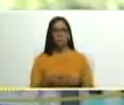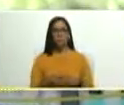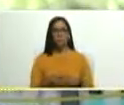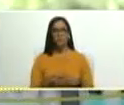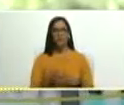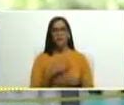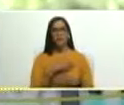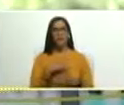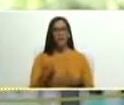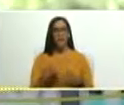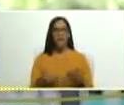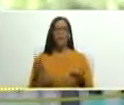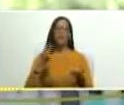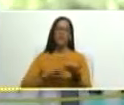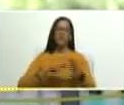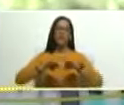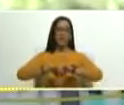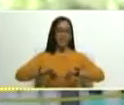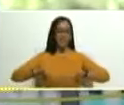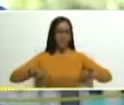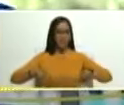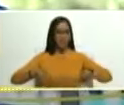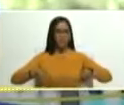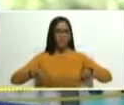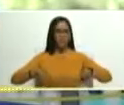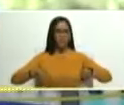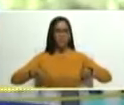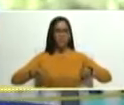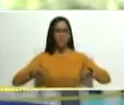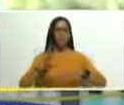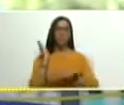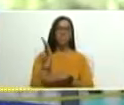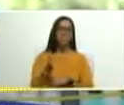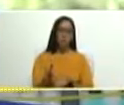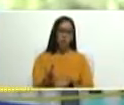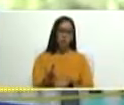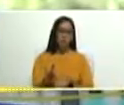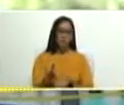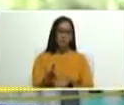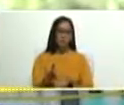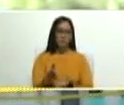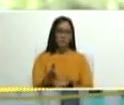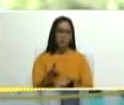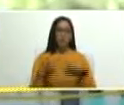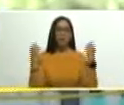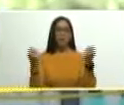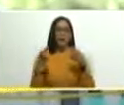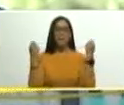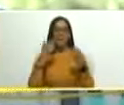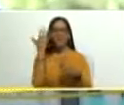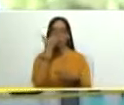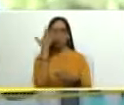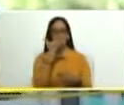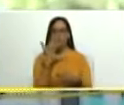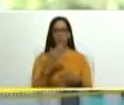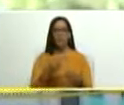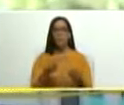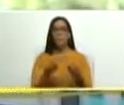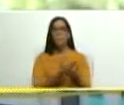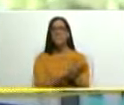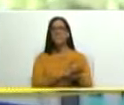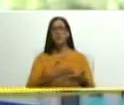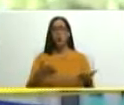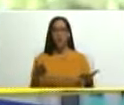Querían volvernos a dividir con sanciones, con campañas de confusión, con millones.